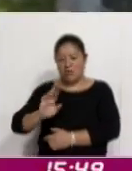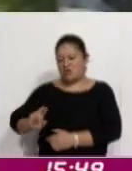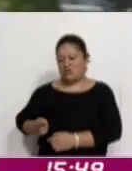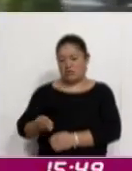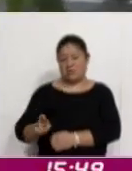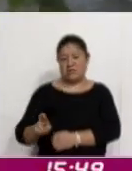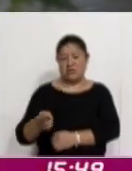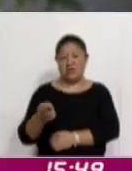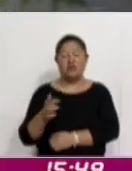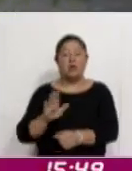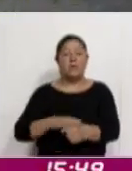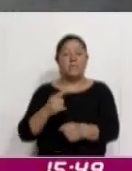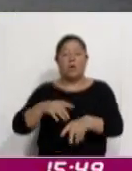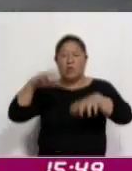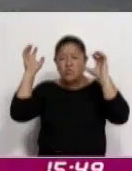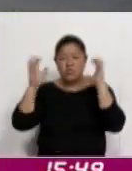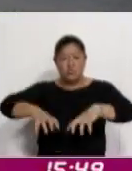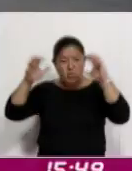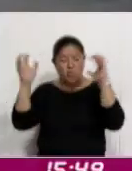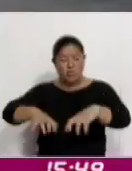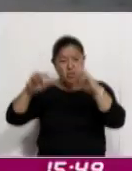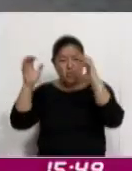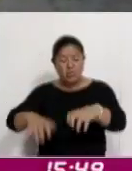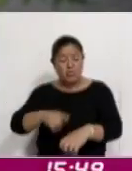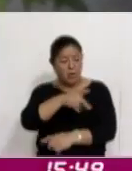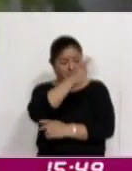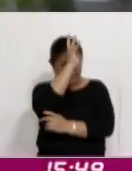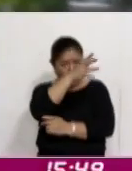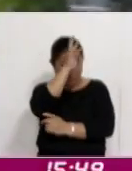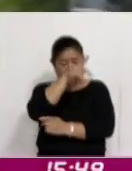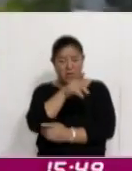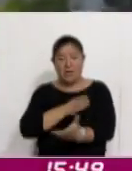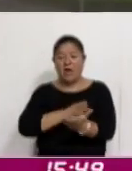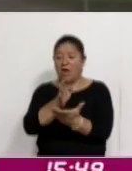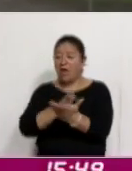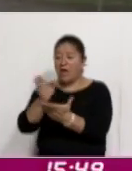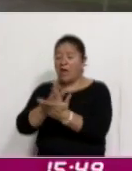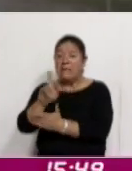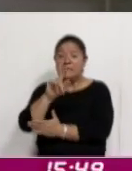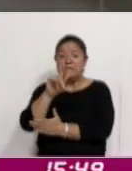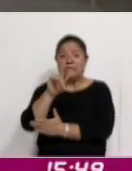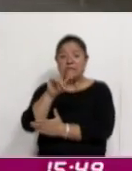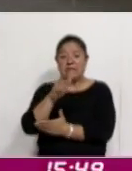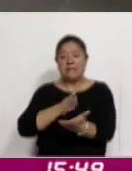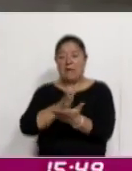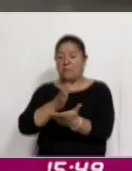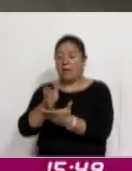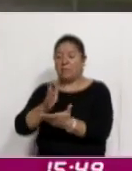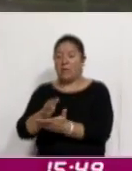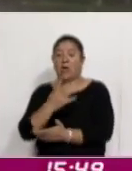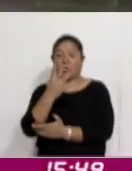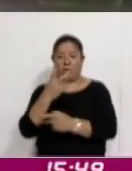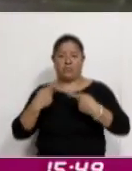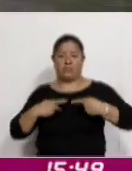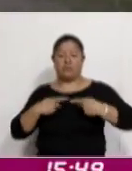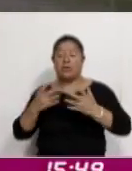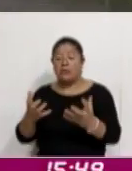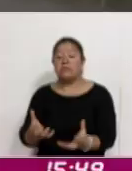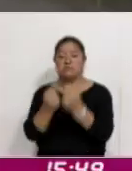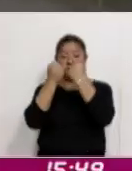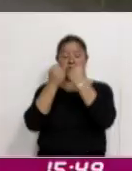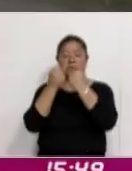Los bomberos reportaron al menos 70 intervenciones en toda la provincia. Al menos 4 personas fueron